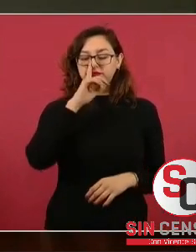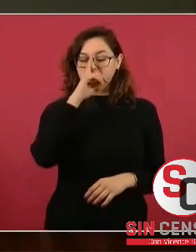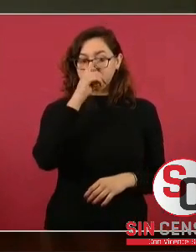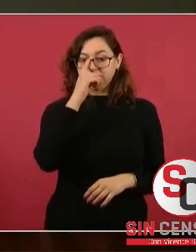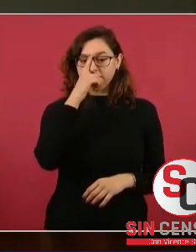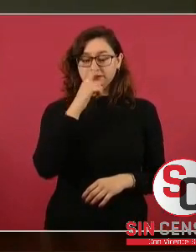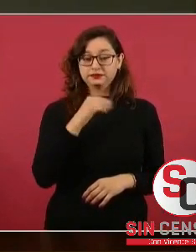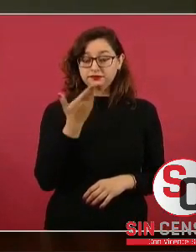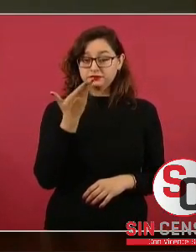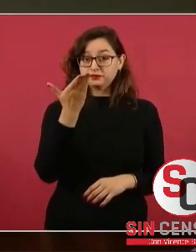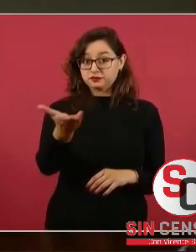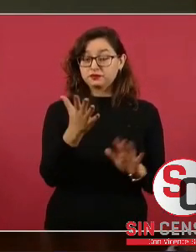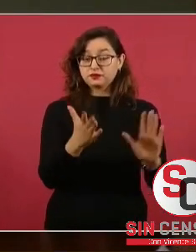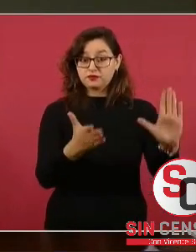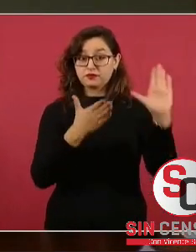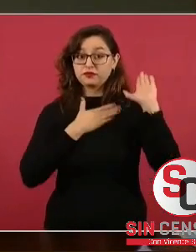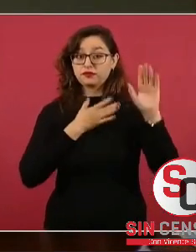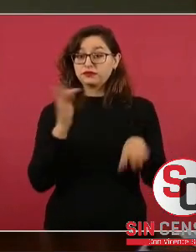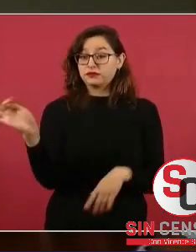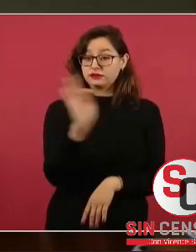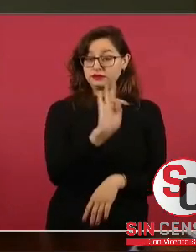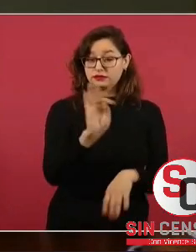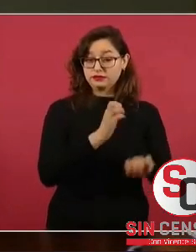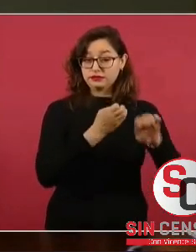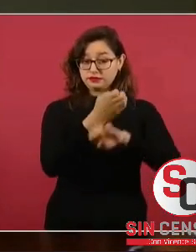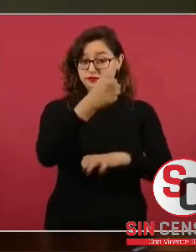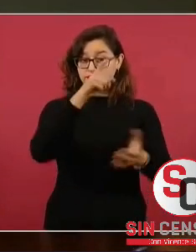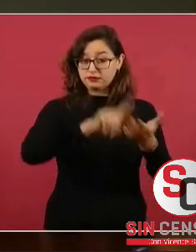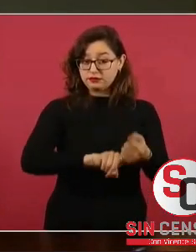Estado esté inmiscuida en ese asesinato,